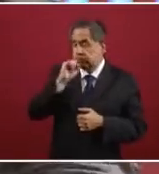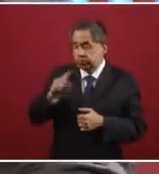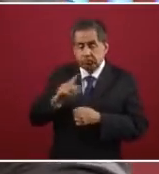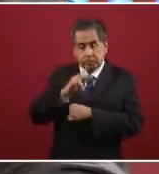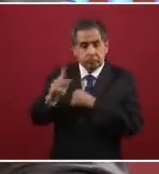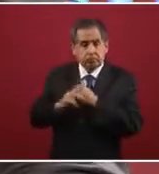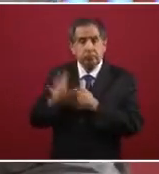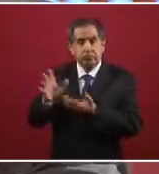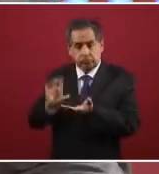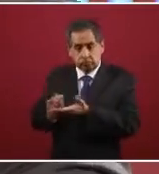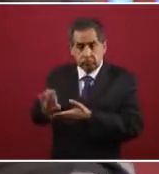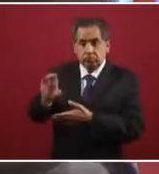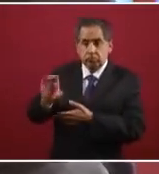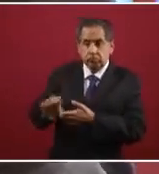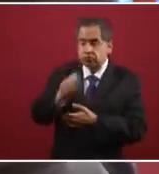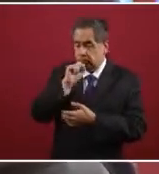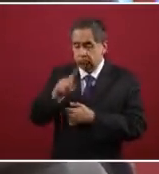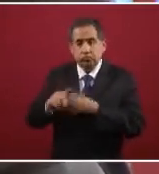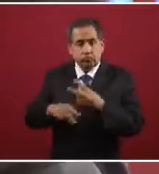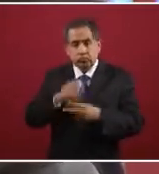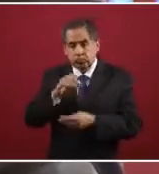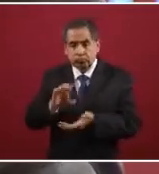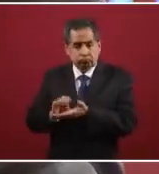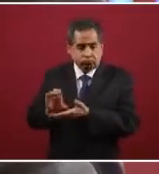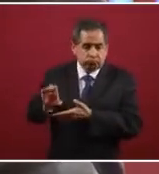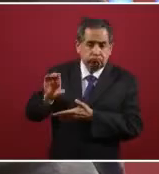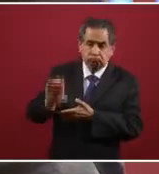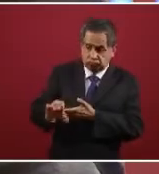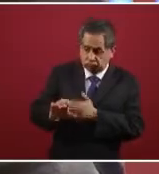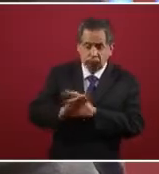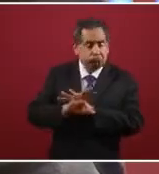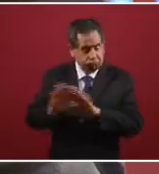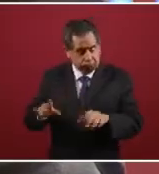países que ya aportó, Chile también ya aportó, tiene su fondo de cooperación.